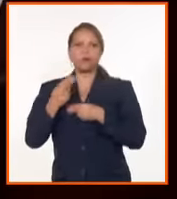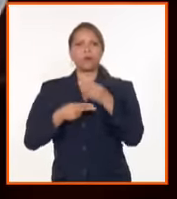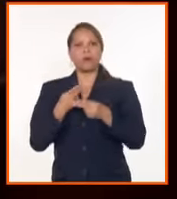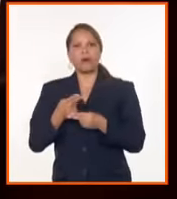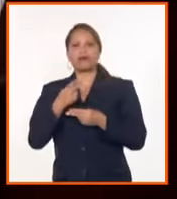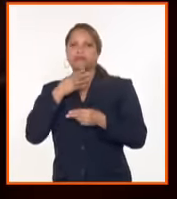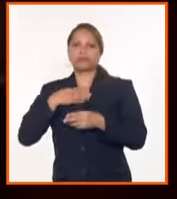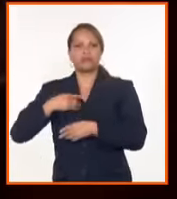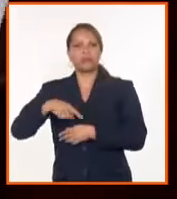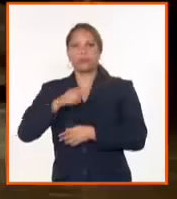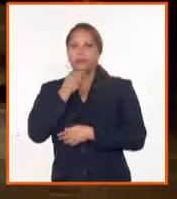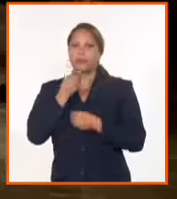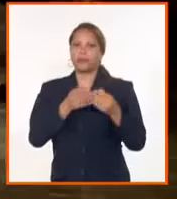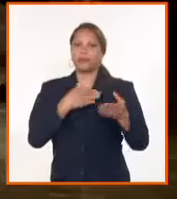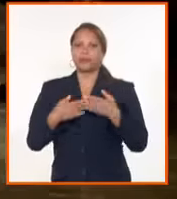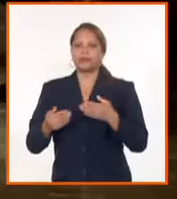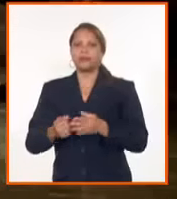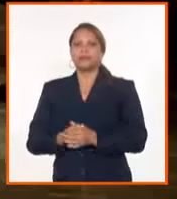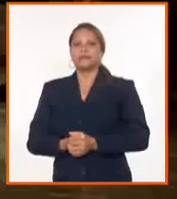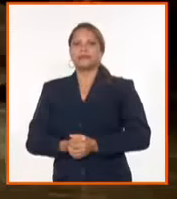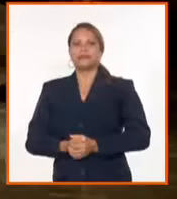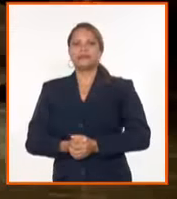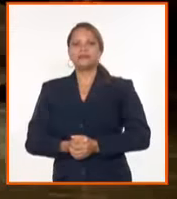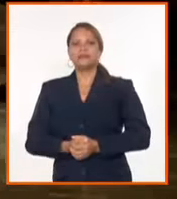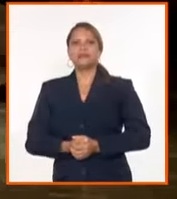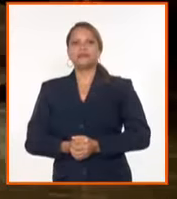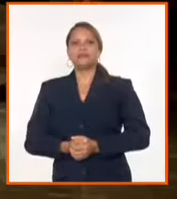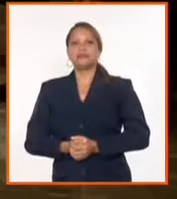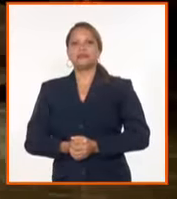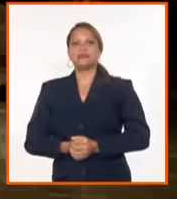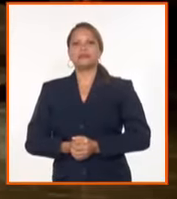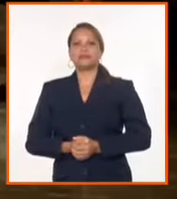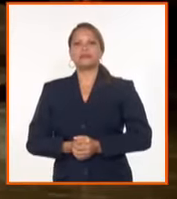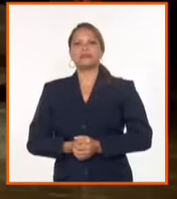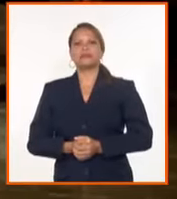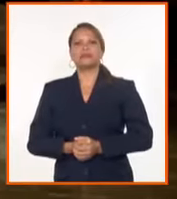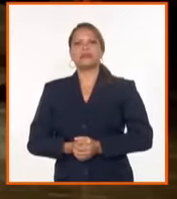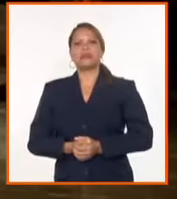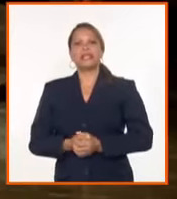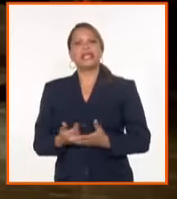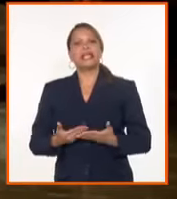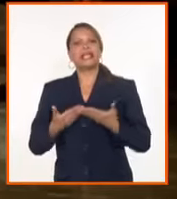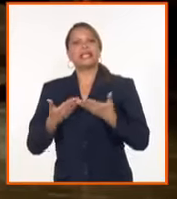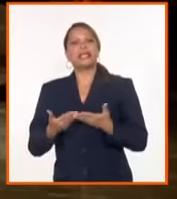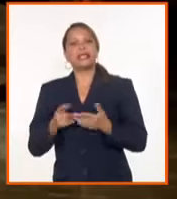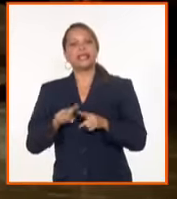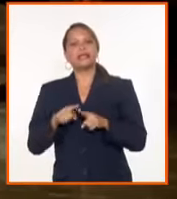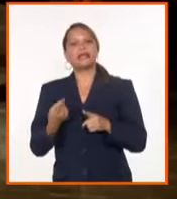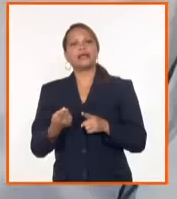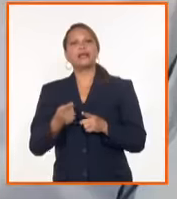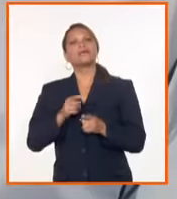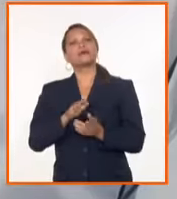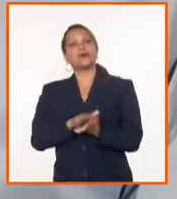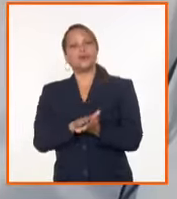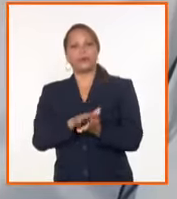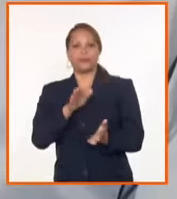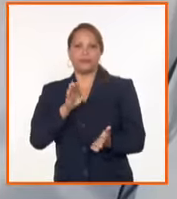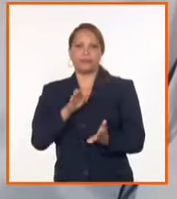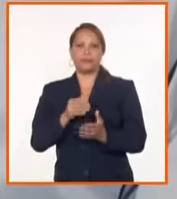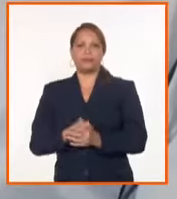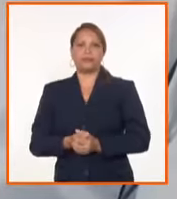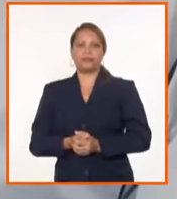delante y cómo uno se siente retado por ese desafío. Y también la energía entonces sale del compromiso y de la